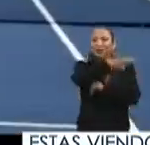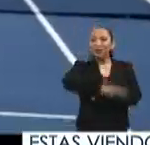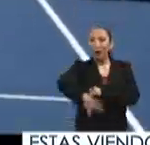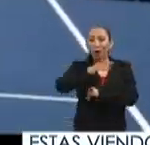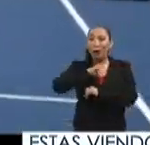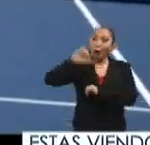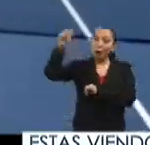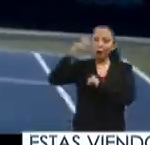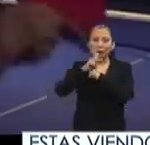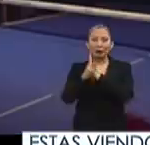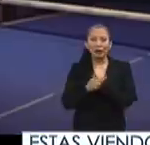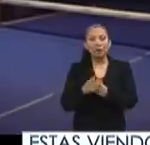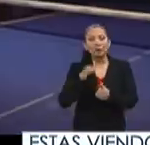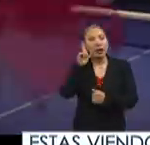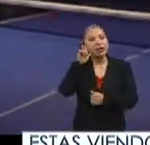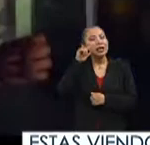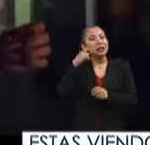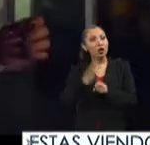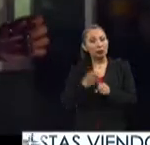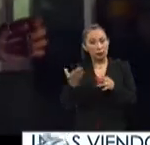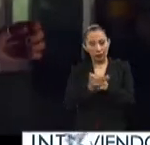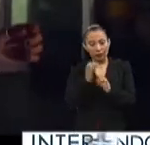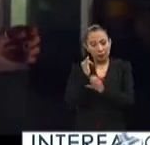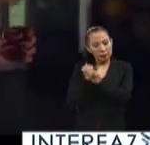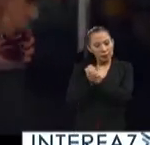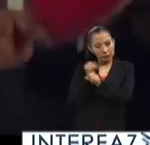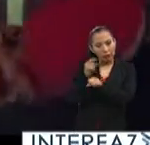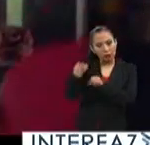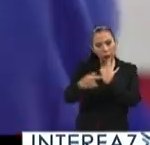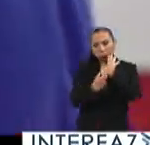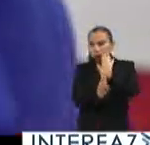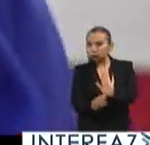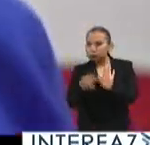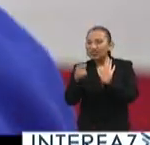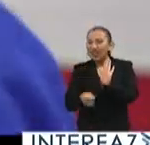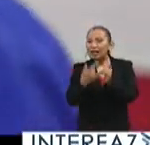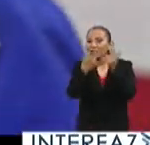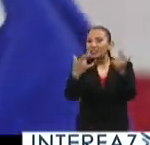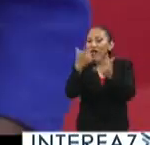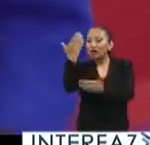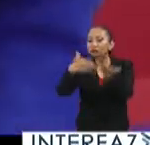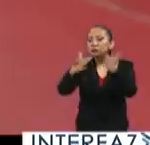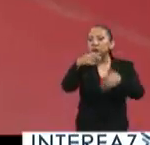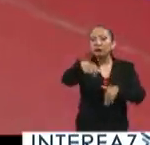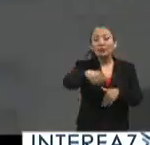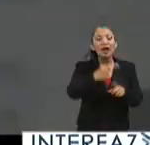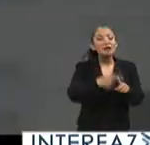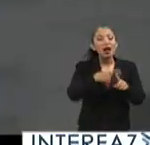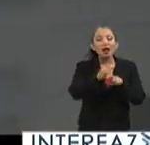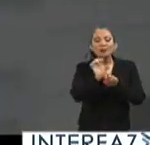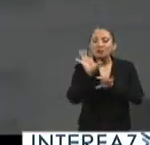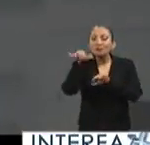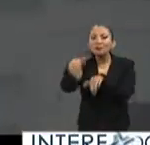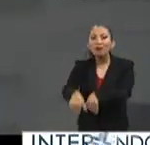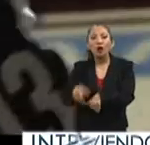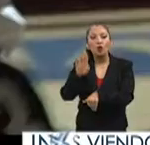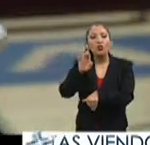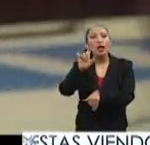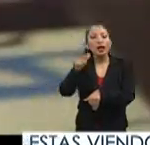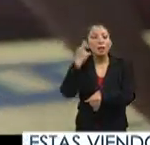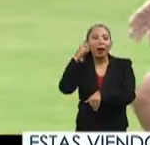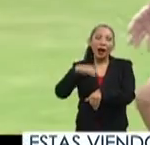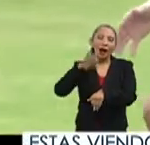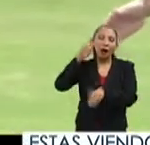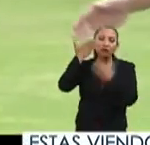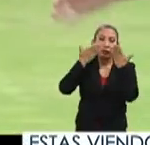o el extranjero. Mañana en la segunda parte de este reportaje les presentaremos historias de éxito de quienes eligieron a la UDG como alma